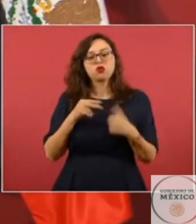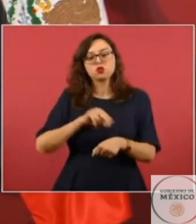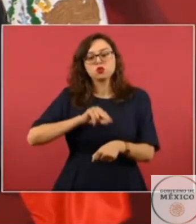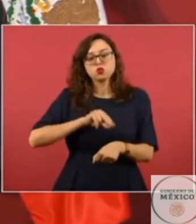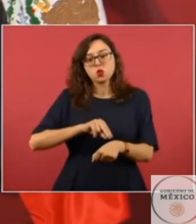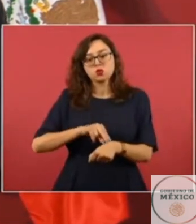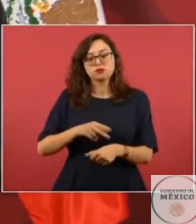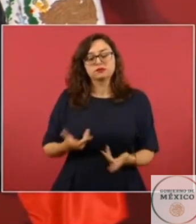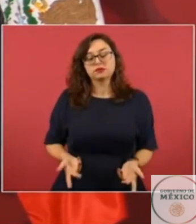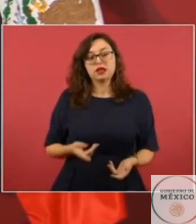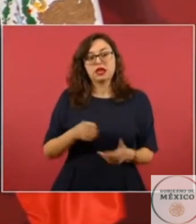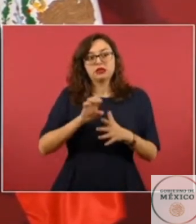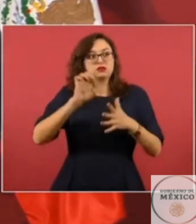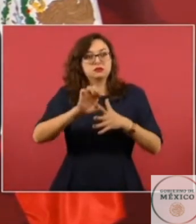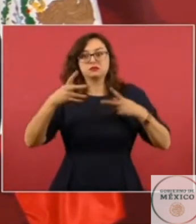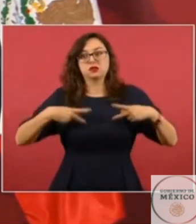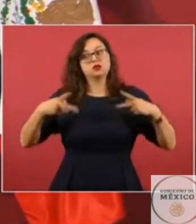domingos.